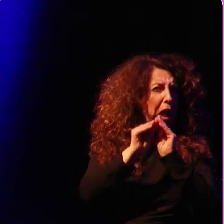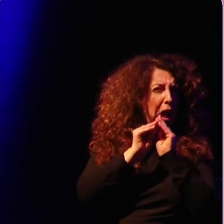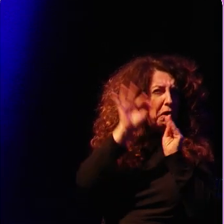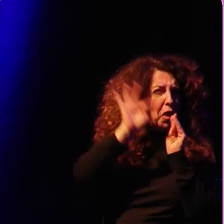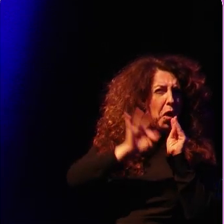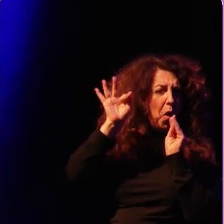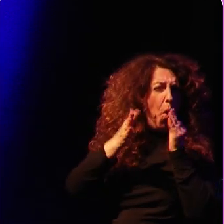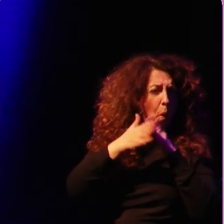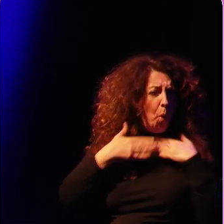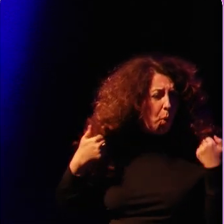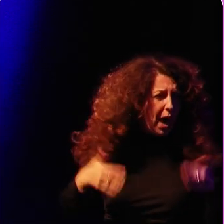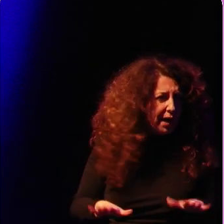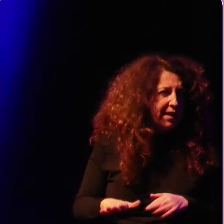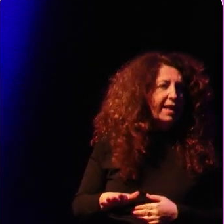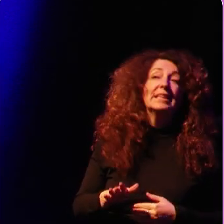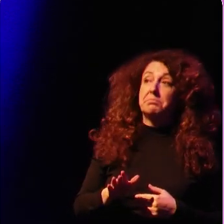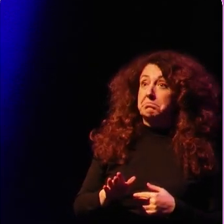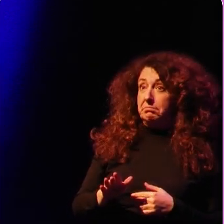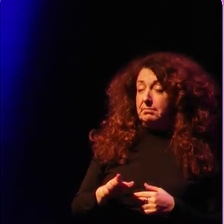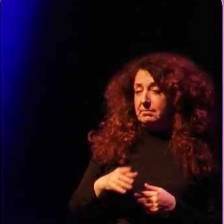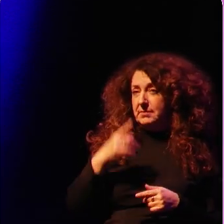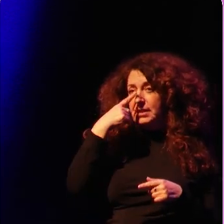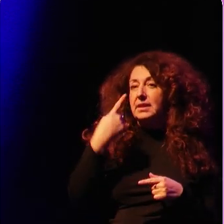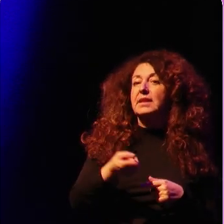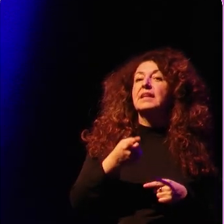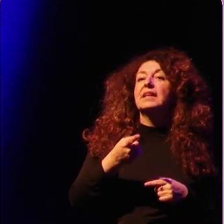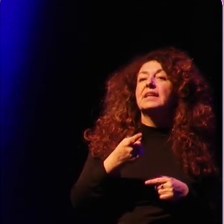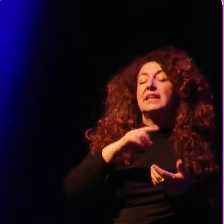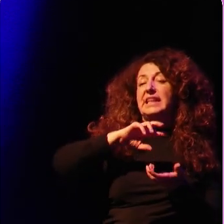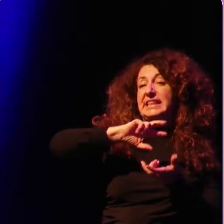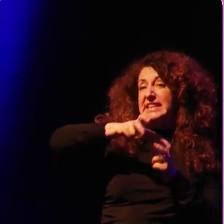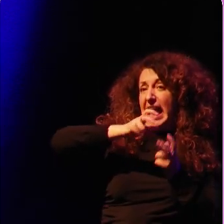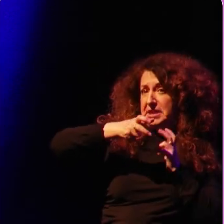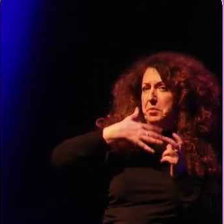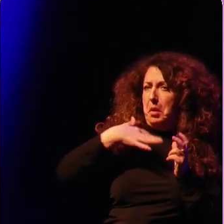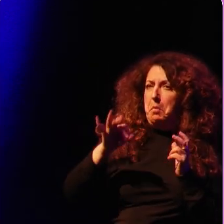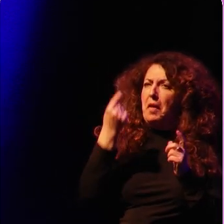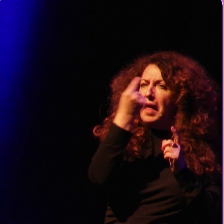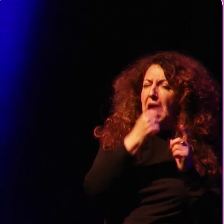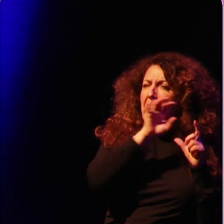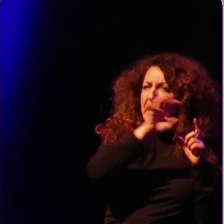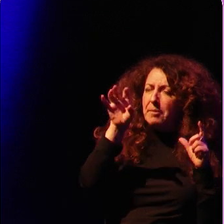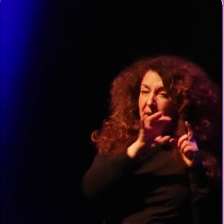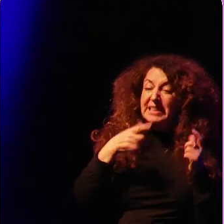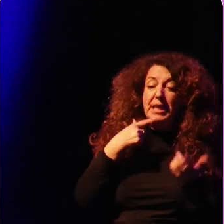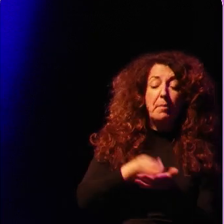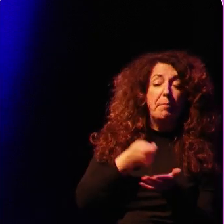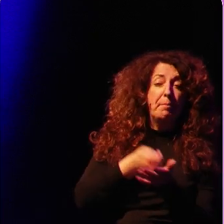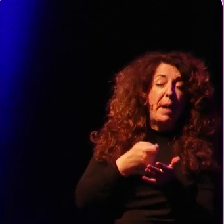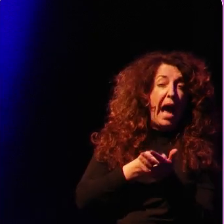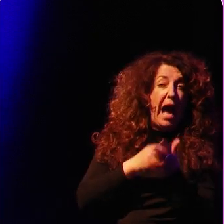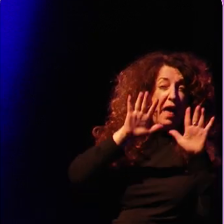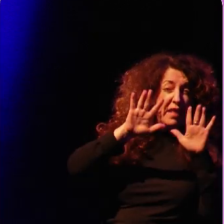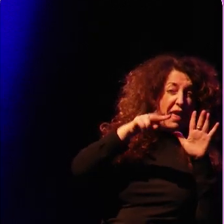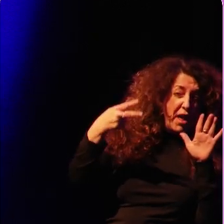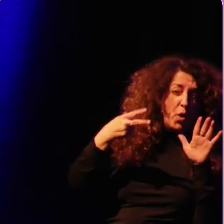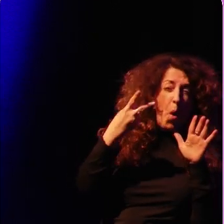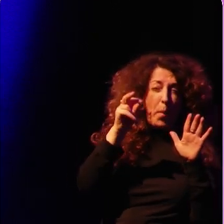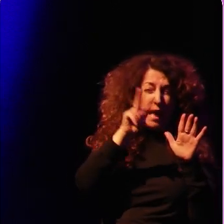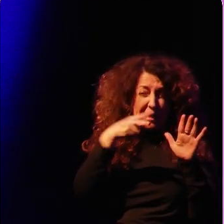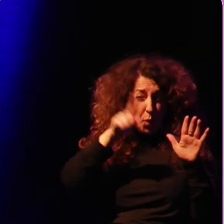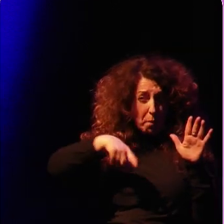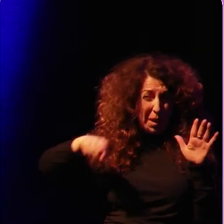Hombre, estamos generando cualquier clase de imagen con el ChatGPT gratis. Y si pagas los 10 o 20 pavos que te cuesta al mes, la hostia